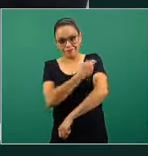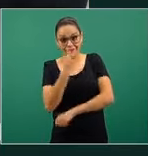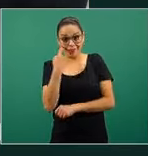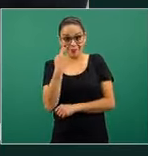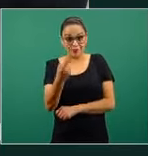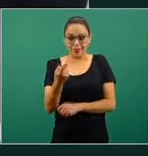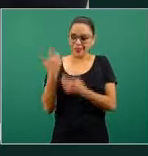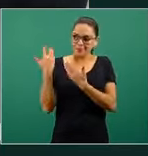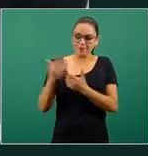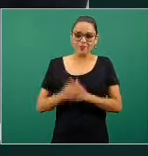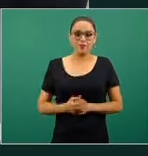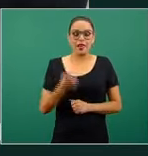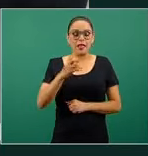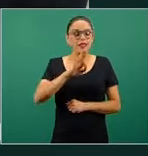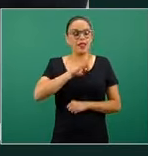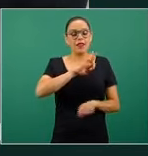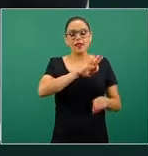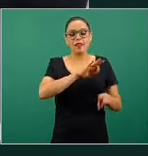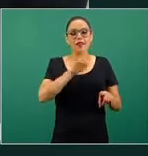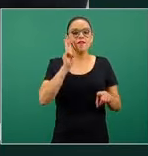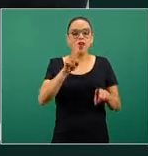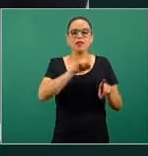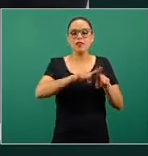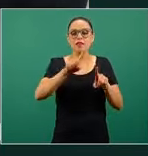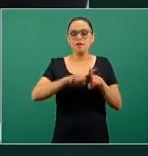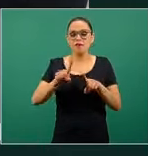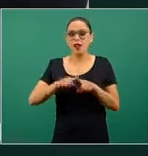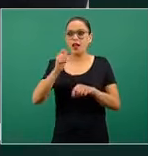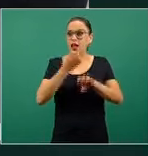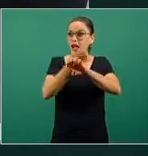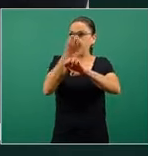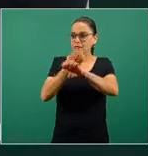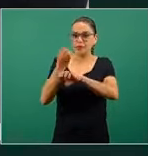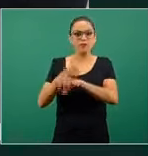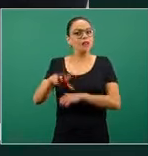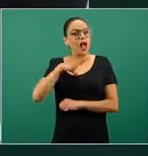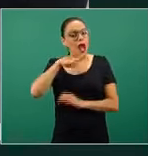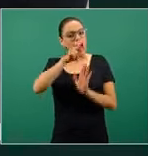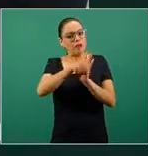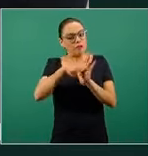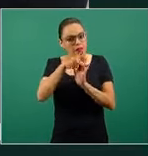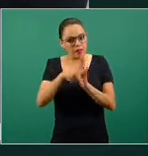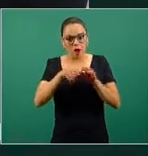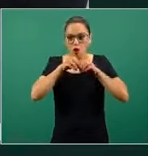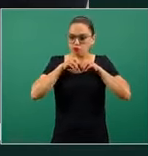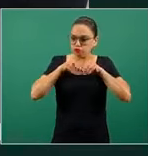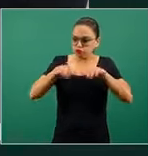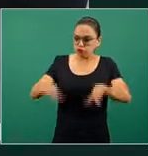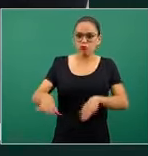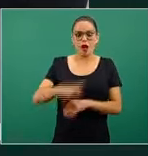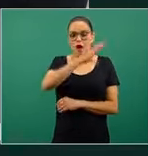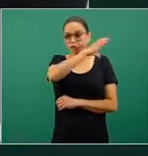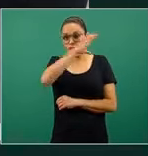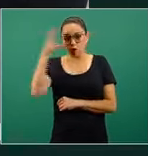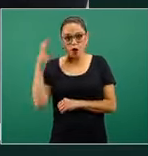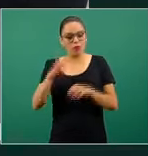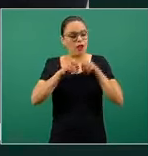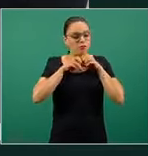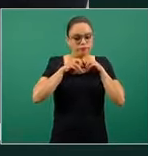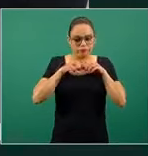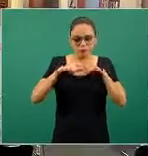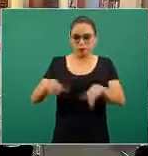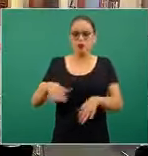de información y en las diferentes entidades federativas hemos estado viendo videos, hemos estado viendo fotografías de cómo